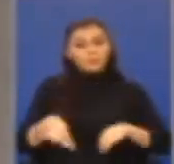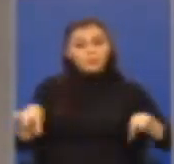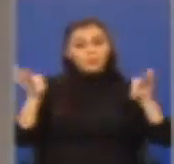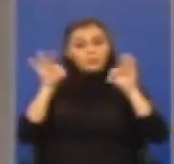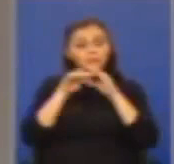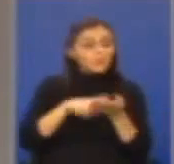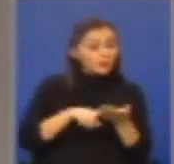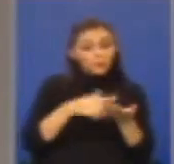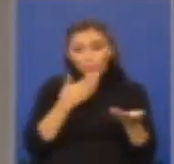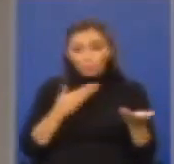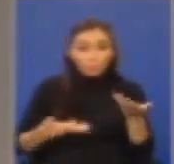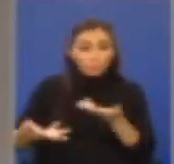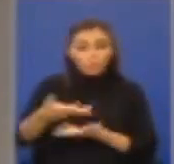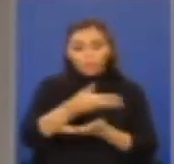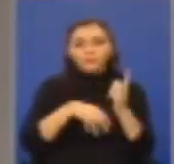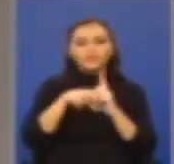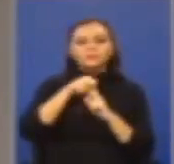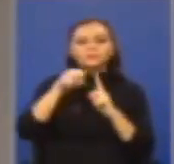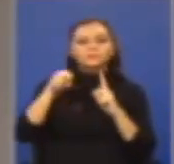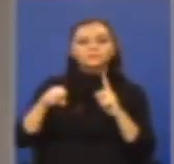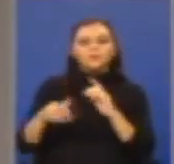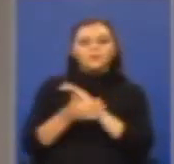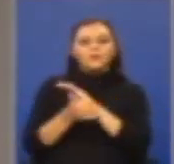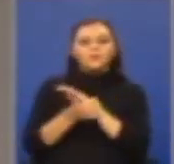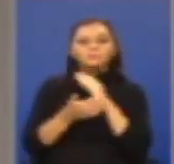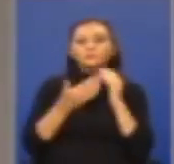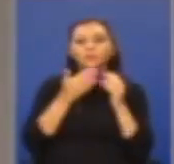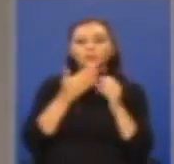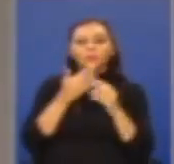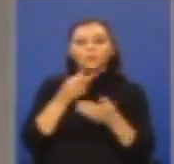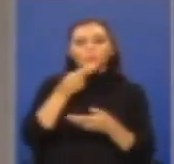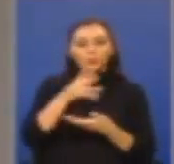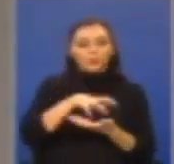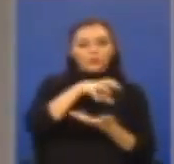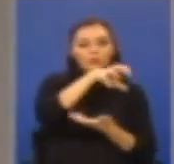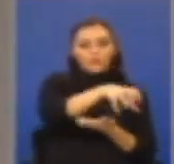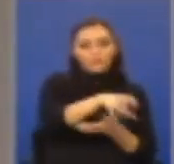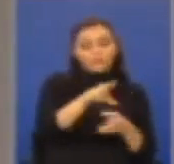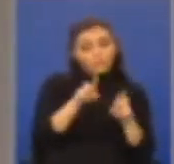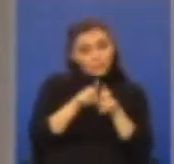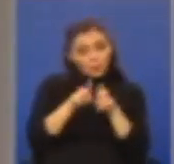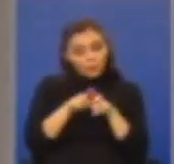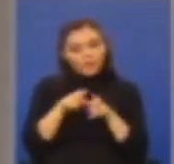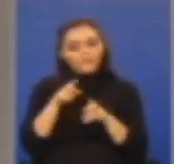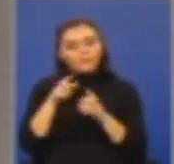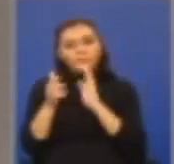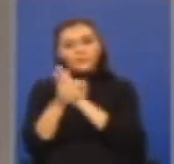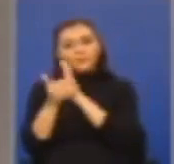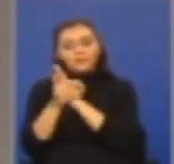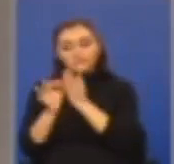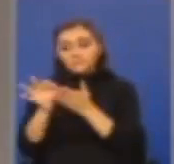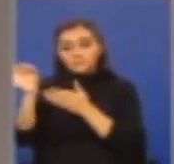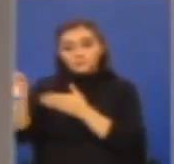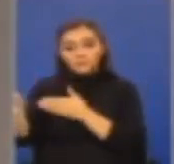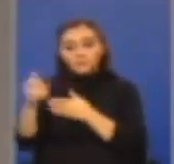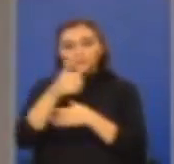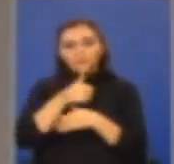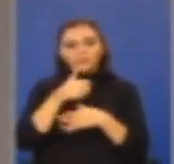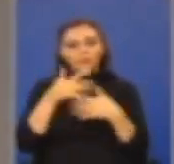un verdadero sistema de capacitación al sector público, que tiene que ir también de la mano con sistema de capacitación al sector